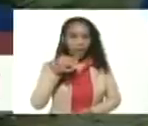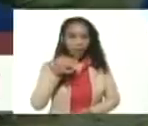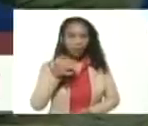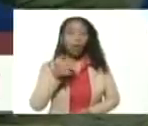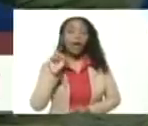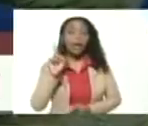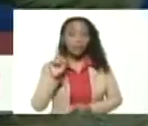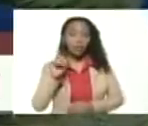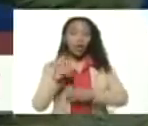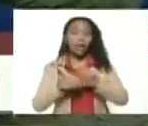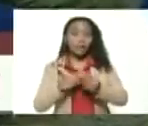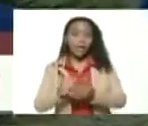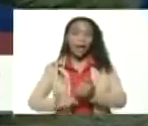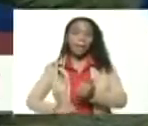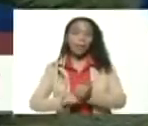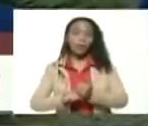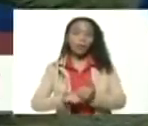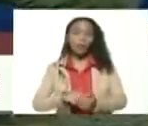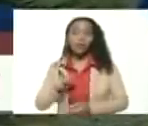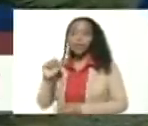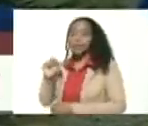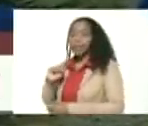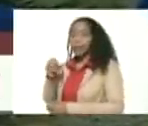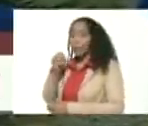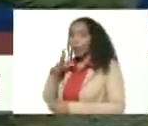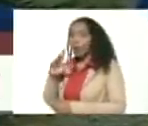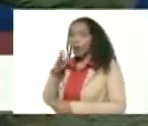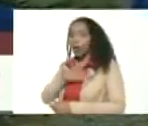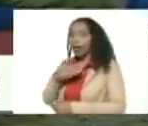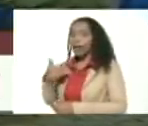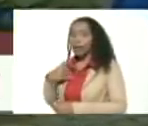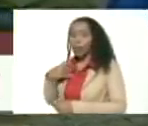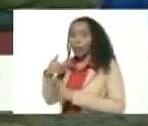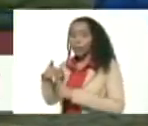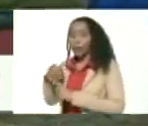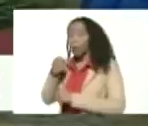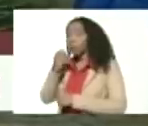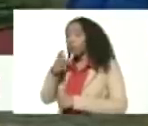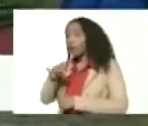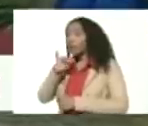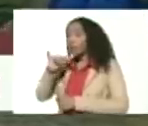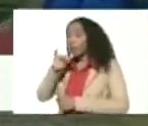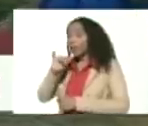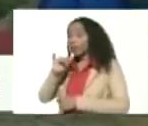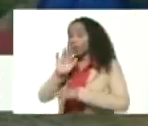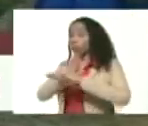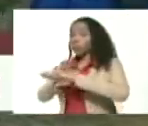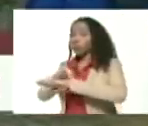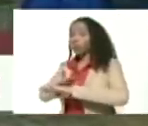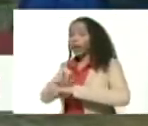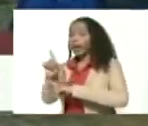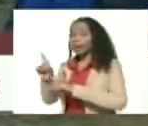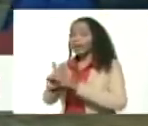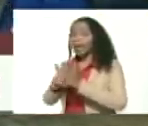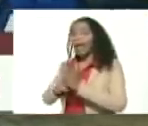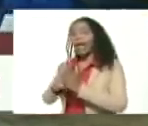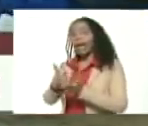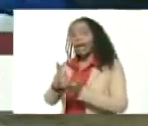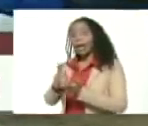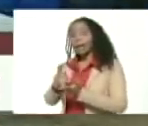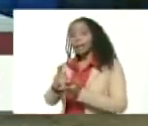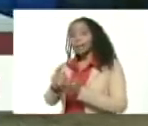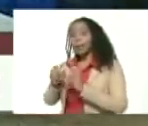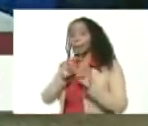redunda en favor de los municipios. Así es, presidente. Bueno, lo que queremos, la buena noticia, es que este software desarrollado en